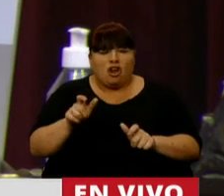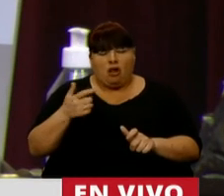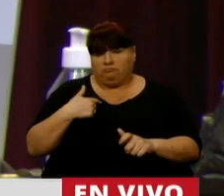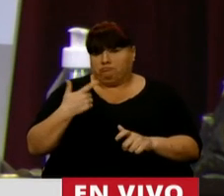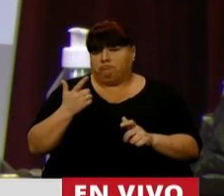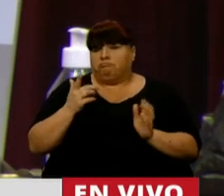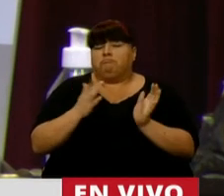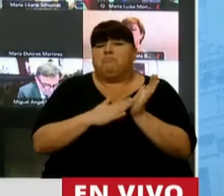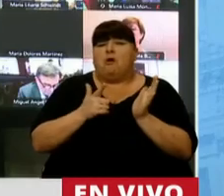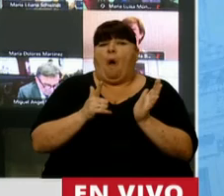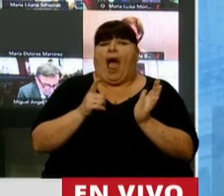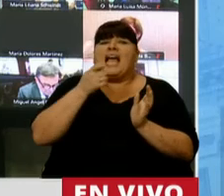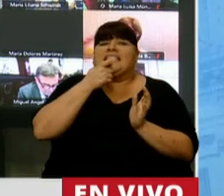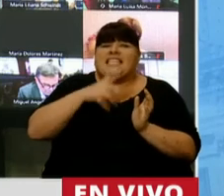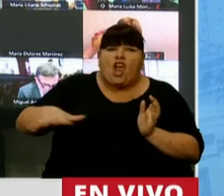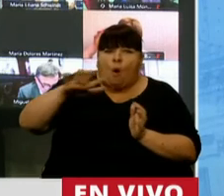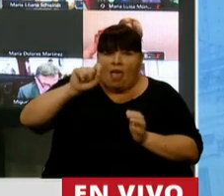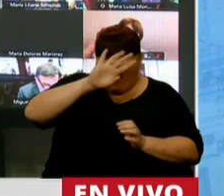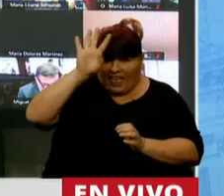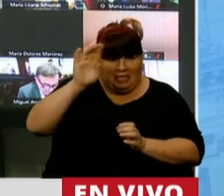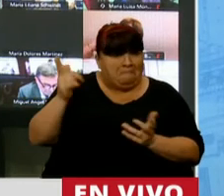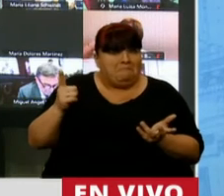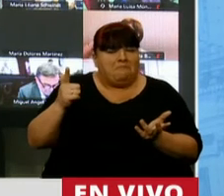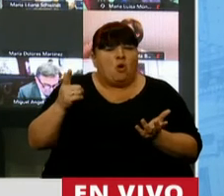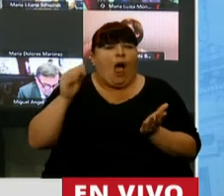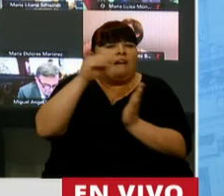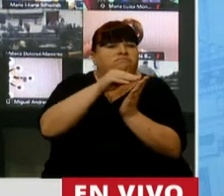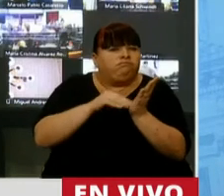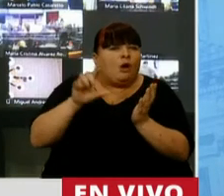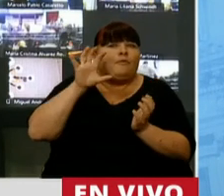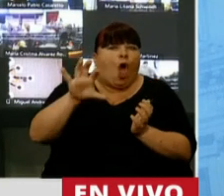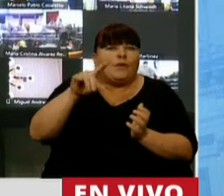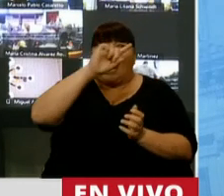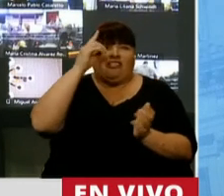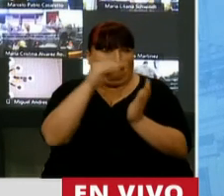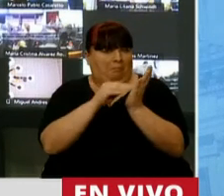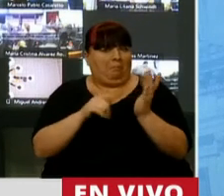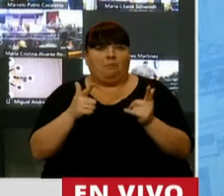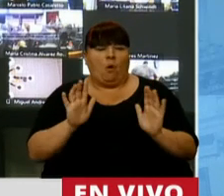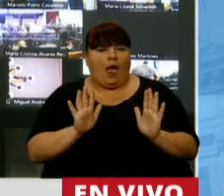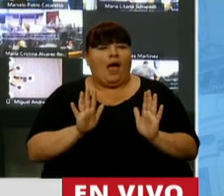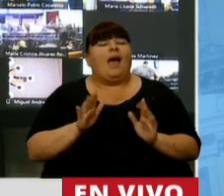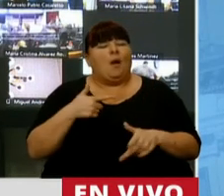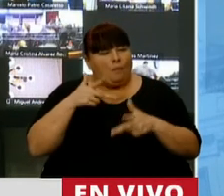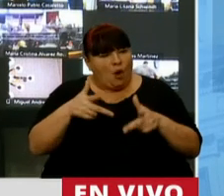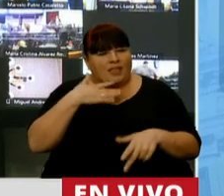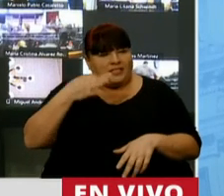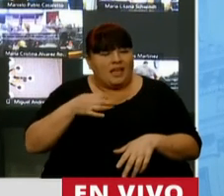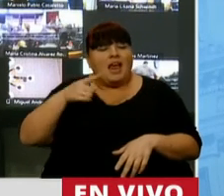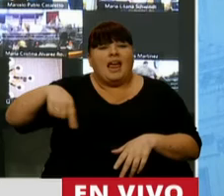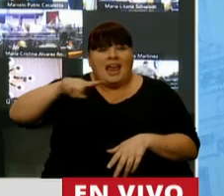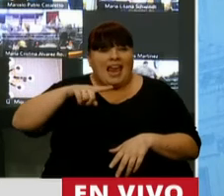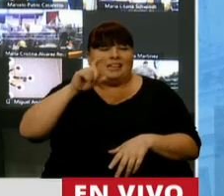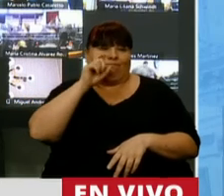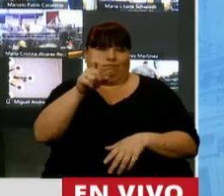consta que sean comunidades originarias porque no están en ningún registro ni provincial ni nacional, pero sí puedo decir que a los